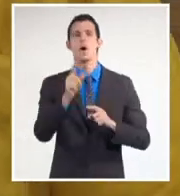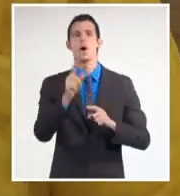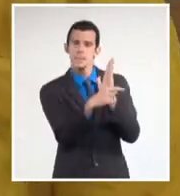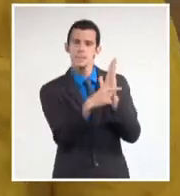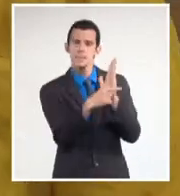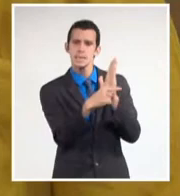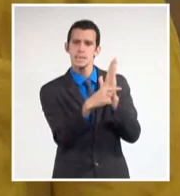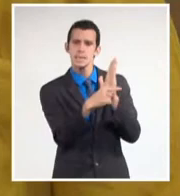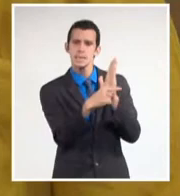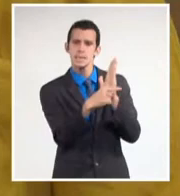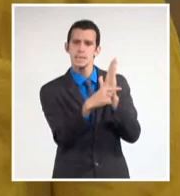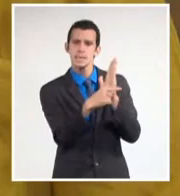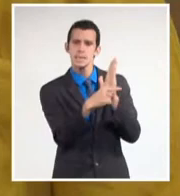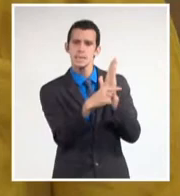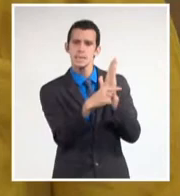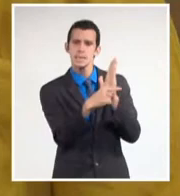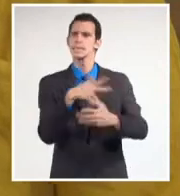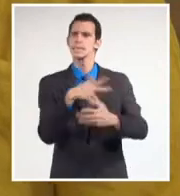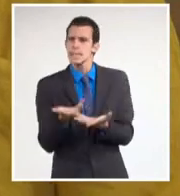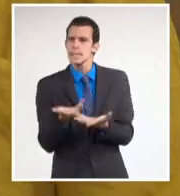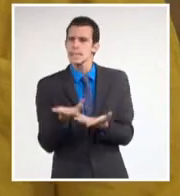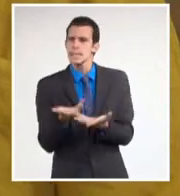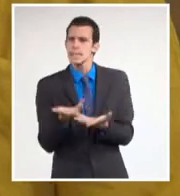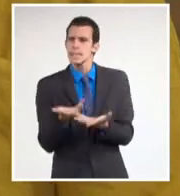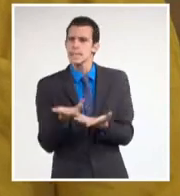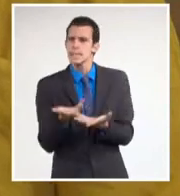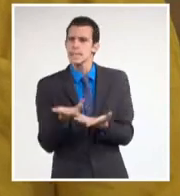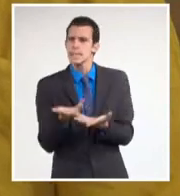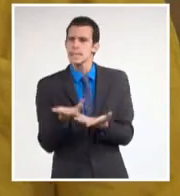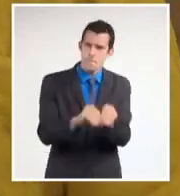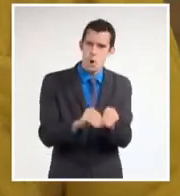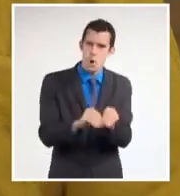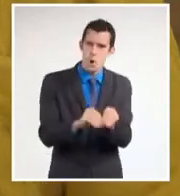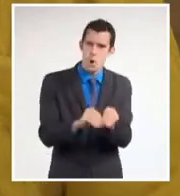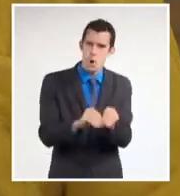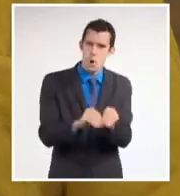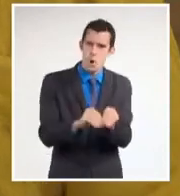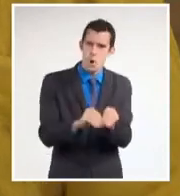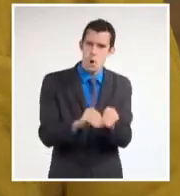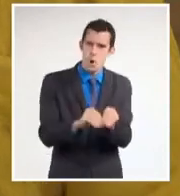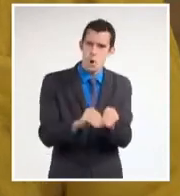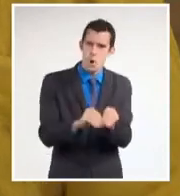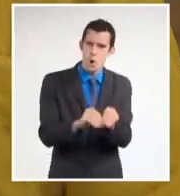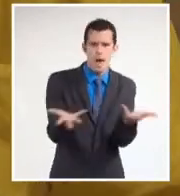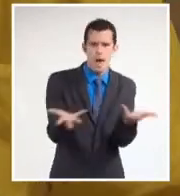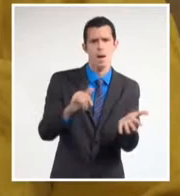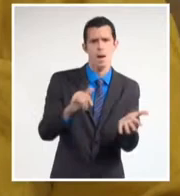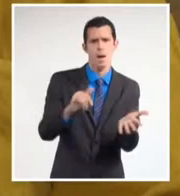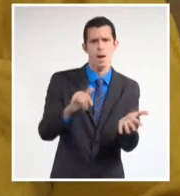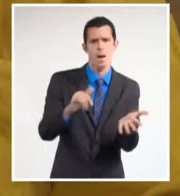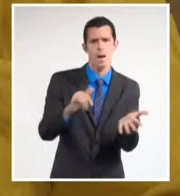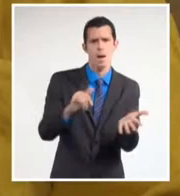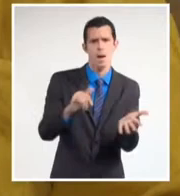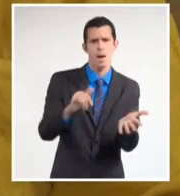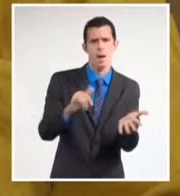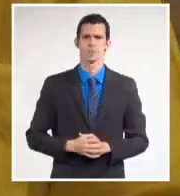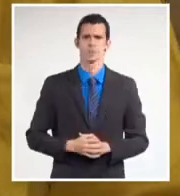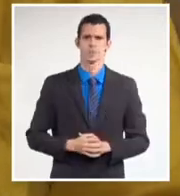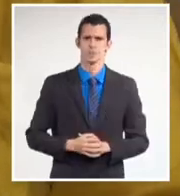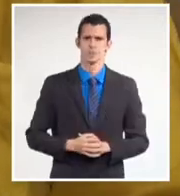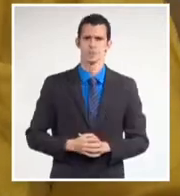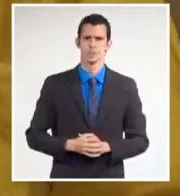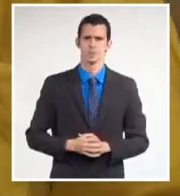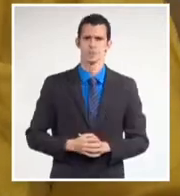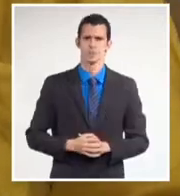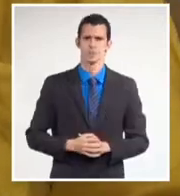diversas, resume el trabajo de varios compañeros en la que consideramos que lo más importante ahora es preparar a nuestros productores